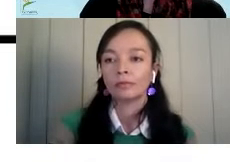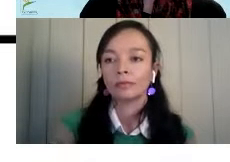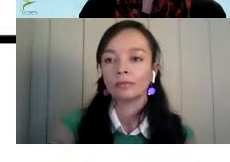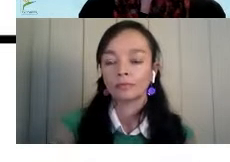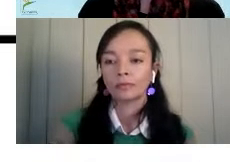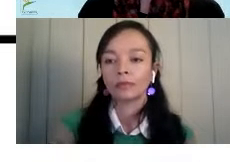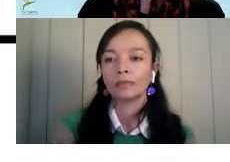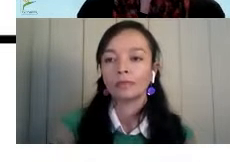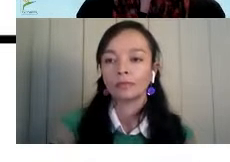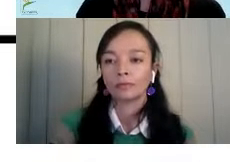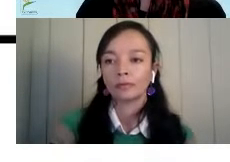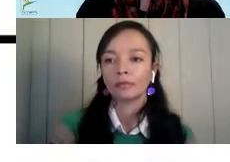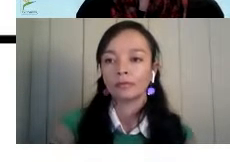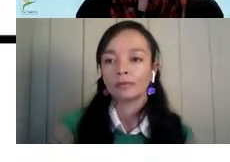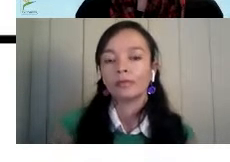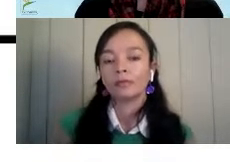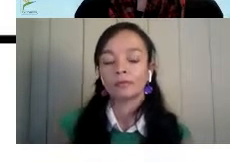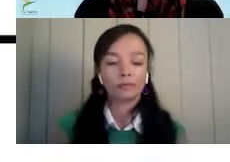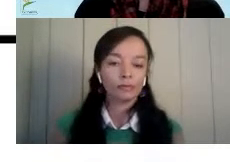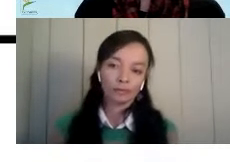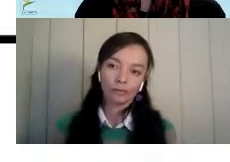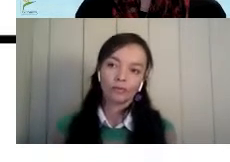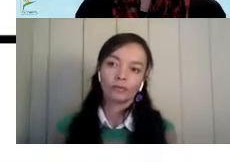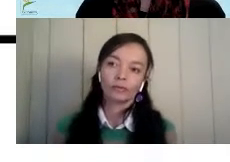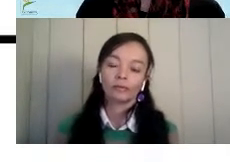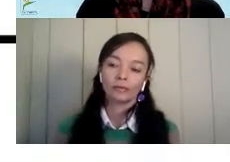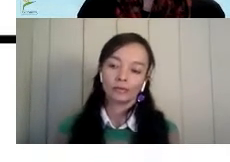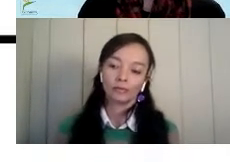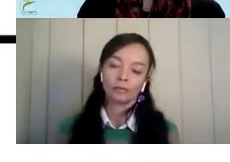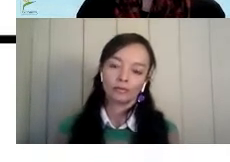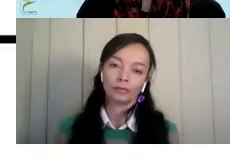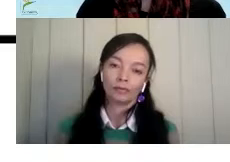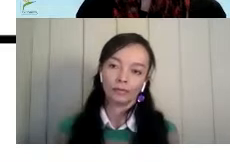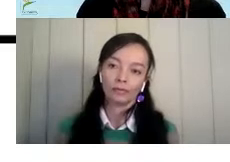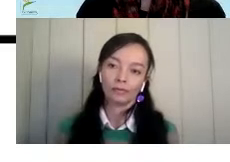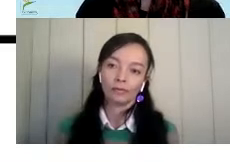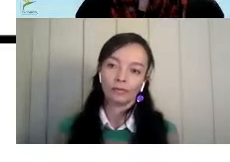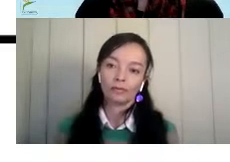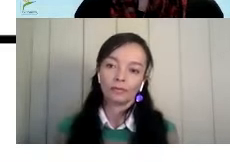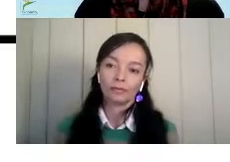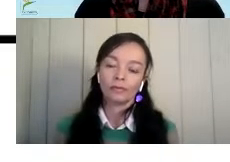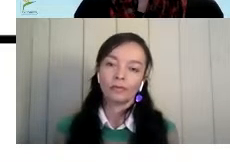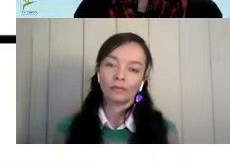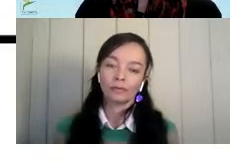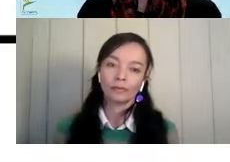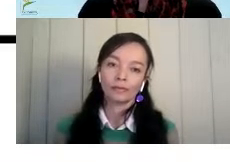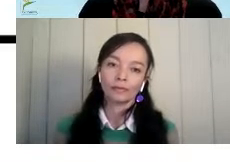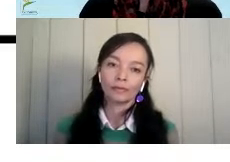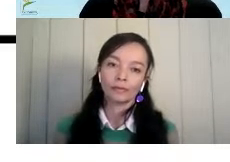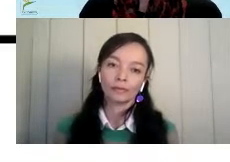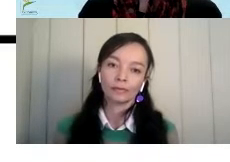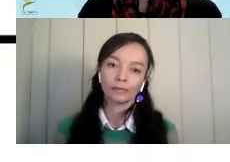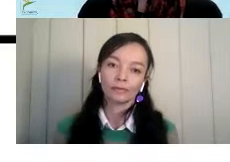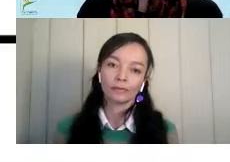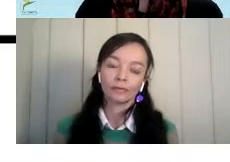como tenemos cuando hablamos. Y hay muchos idiomas por señas. Por ejemplo, el lenguaje de señas americano